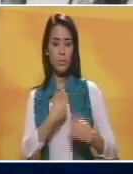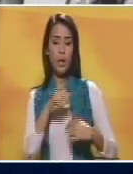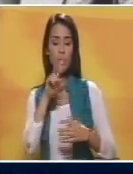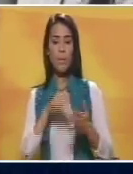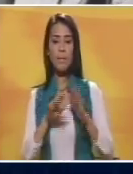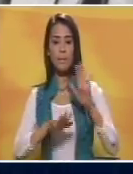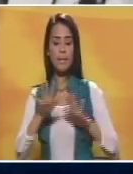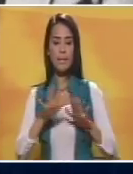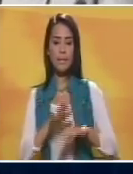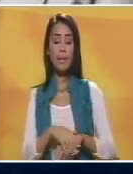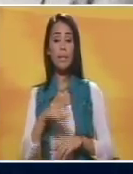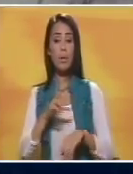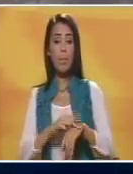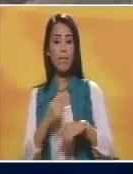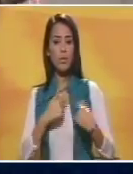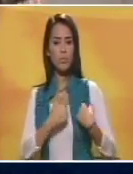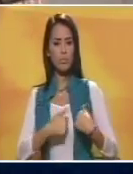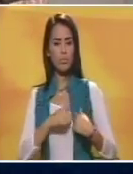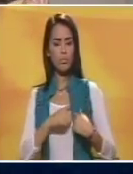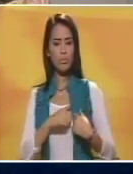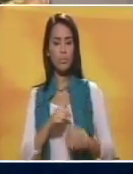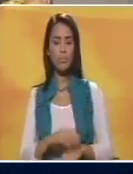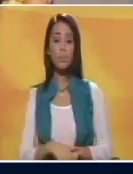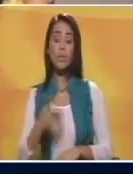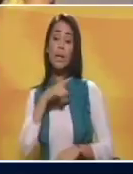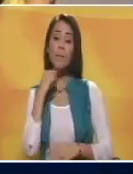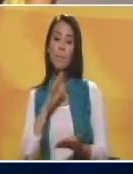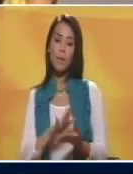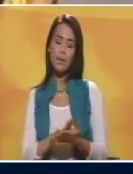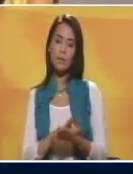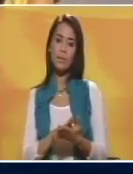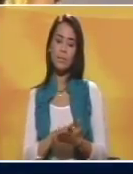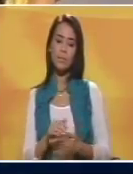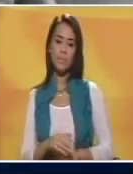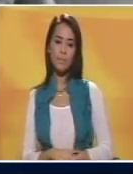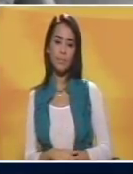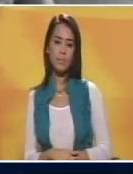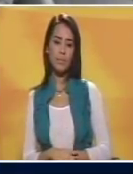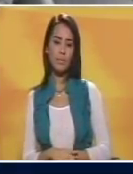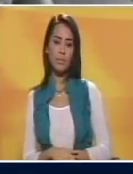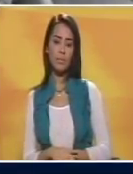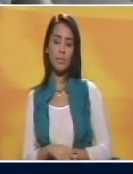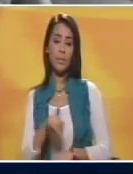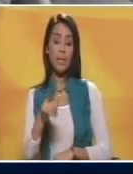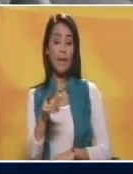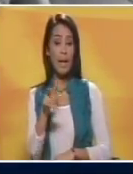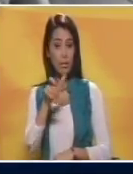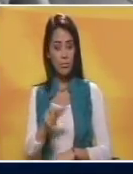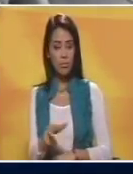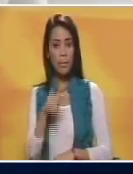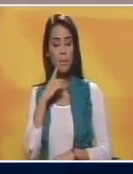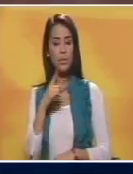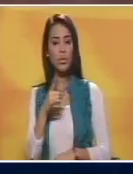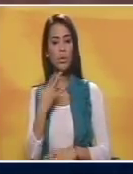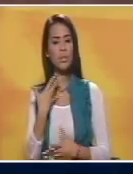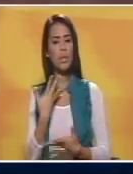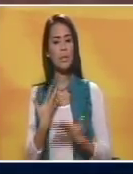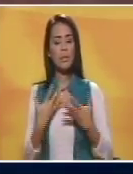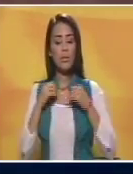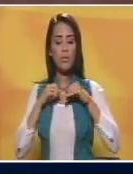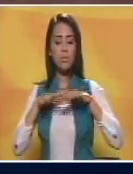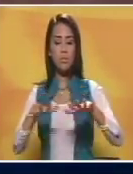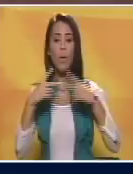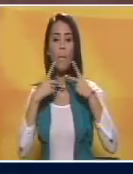un marcapasos. Tras la muerte del fundador del famoso grupo de Jackson 5, LaToya Jackson fue una de las que reaccionó mediante redes